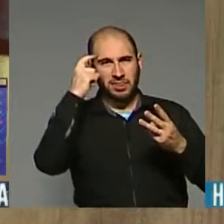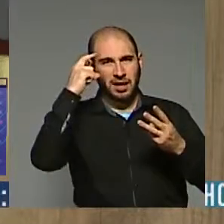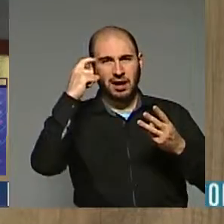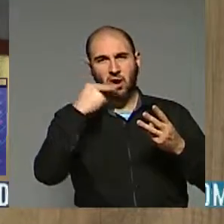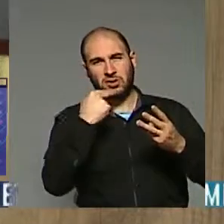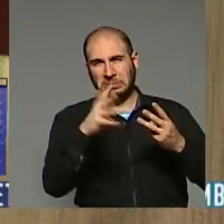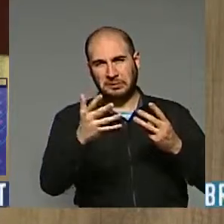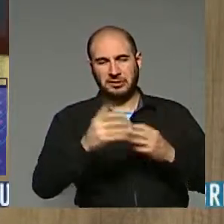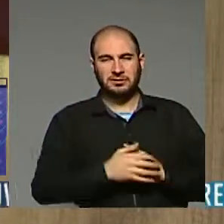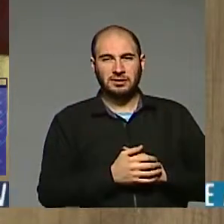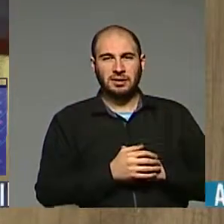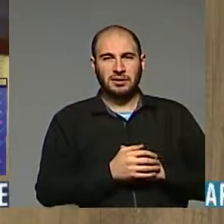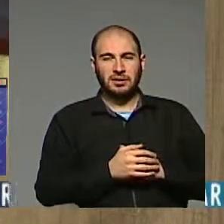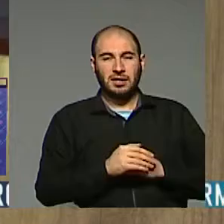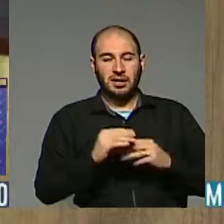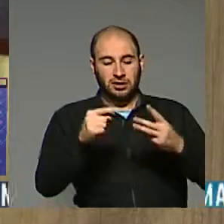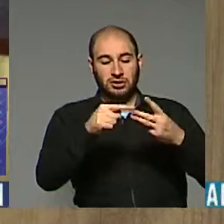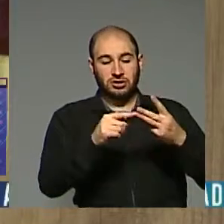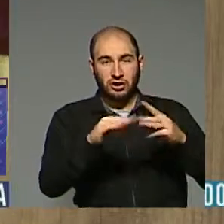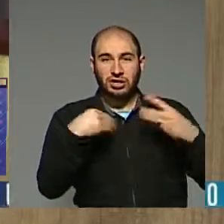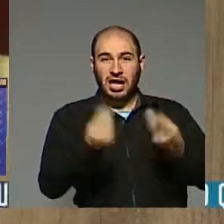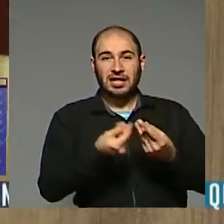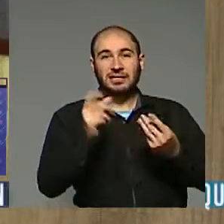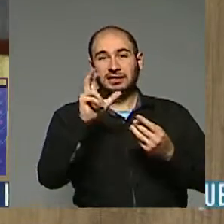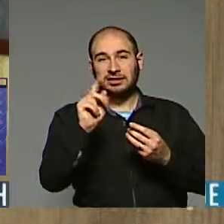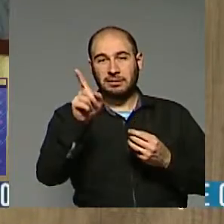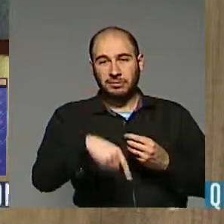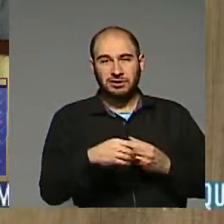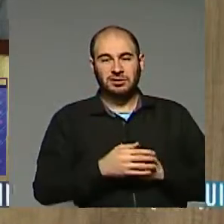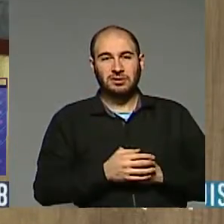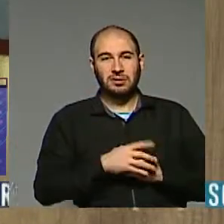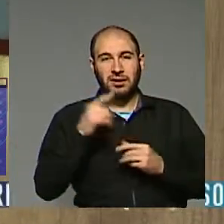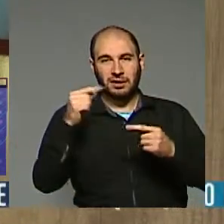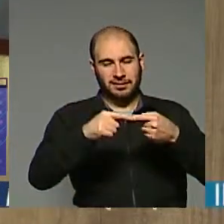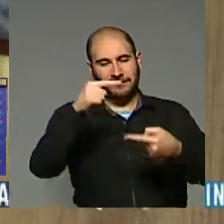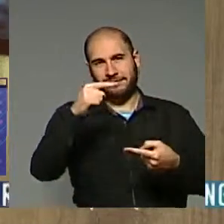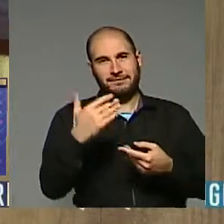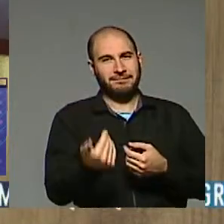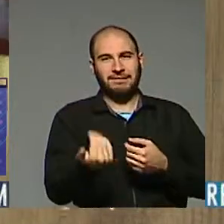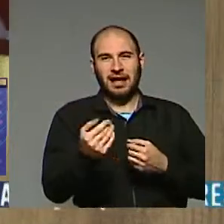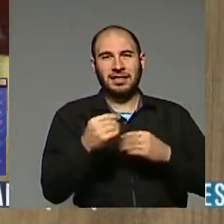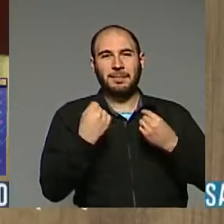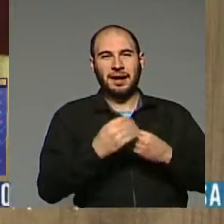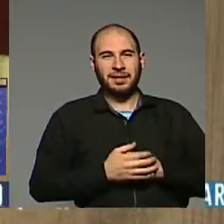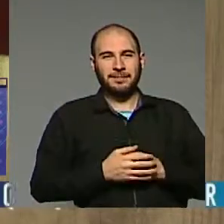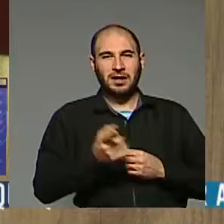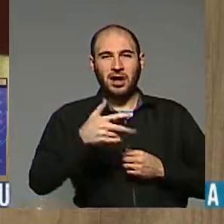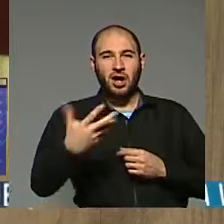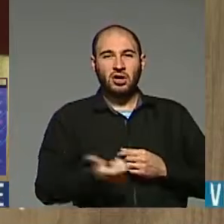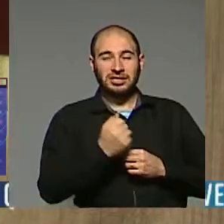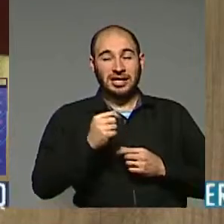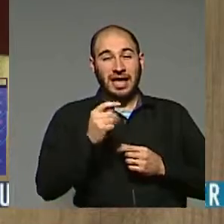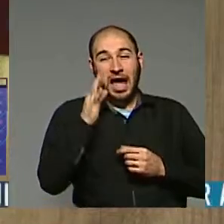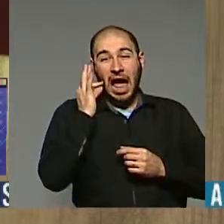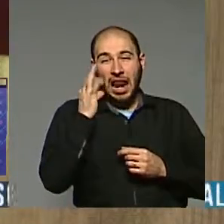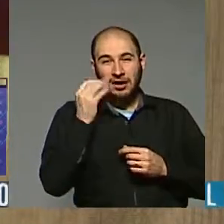10-11%. Redondeando, llegaron casi a un 30% que para nada les alcanzó para llegar al